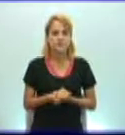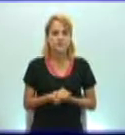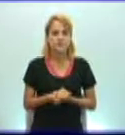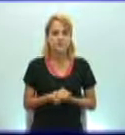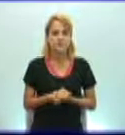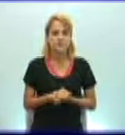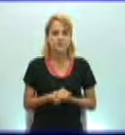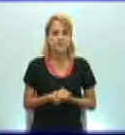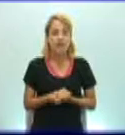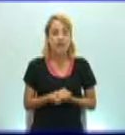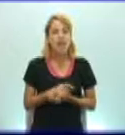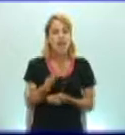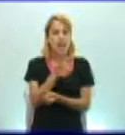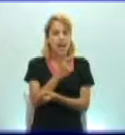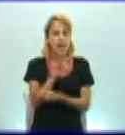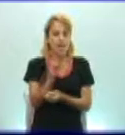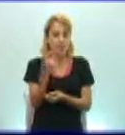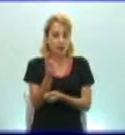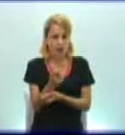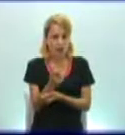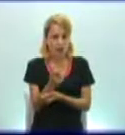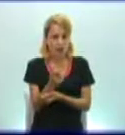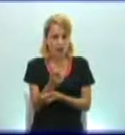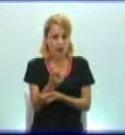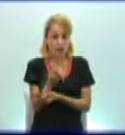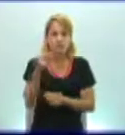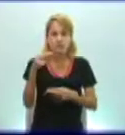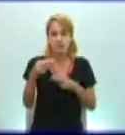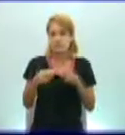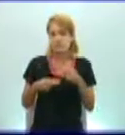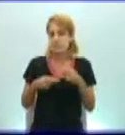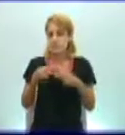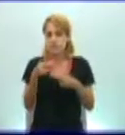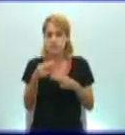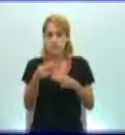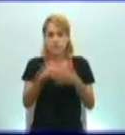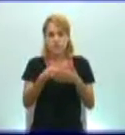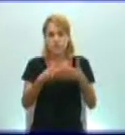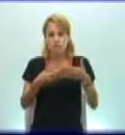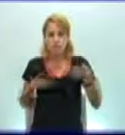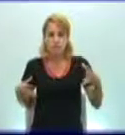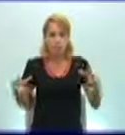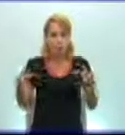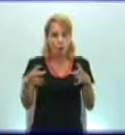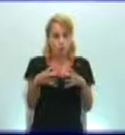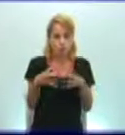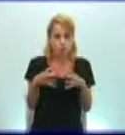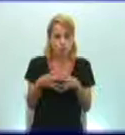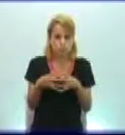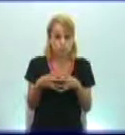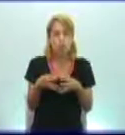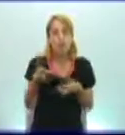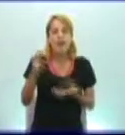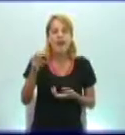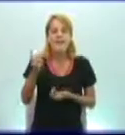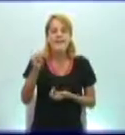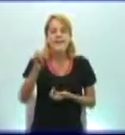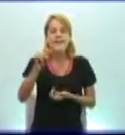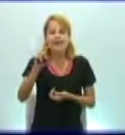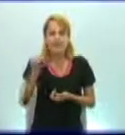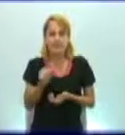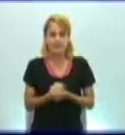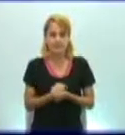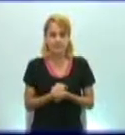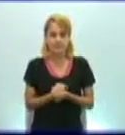La maestra Daisy se encuentra realizando una evaluación en su grupo sobre las raíces de las plantas. Paola